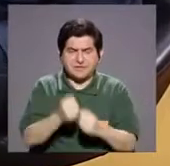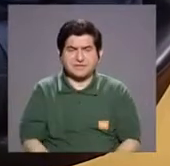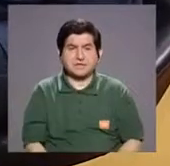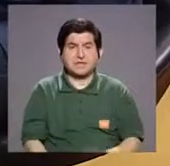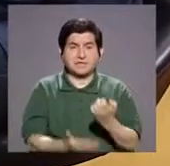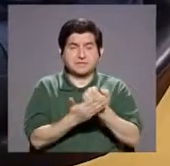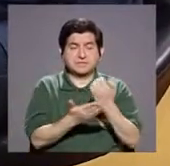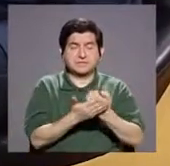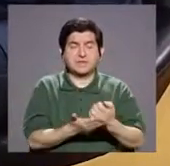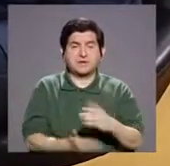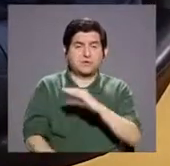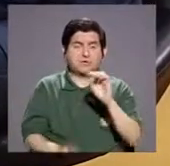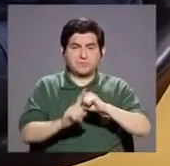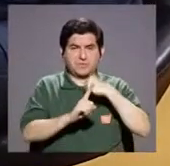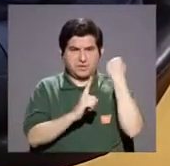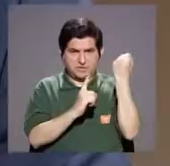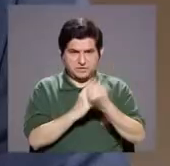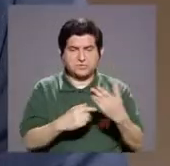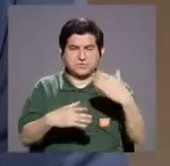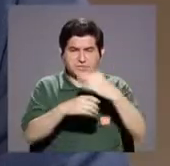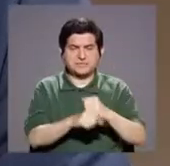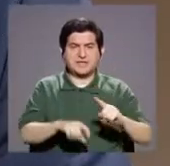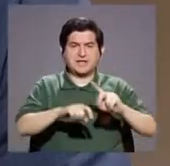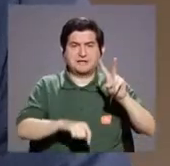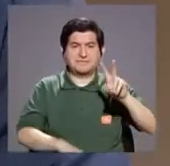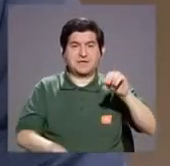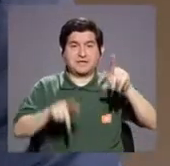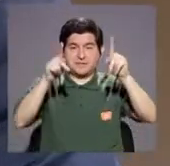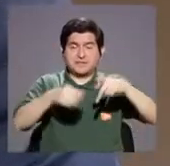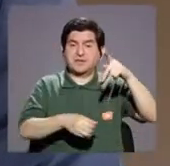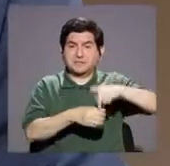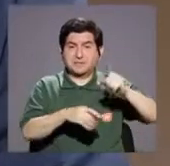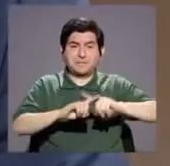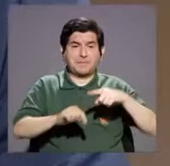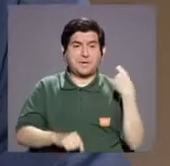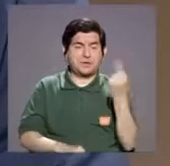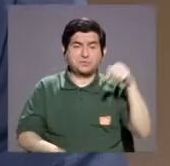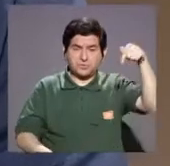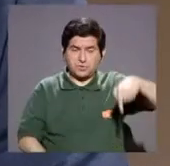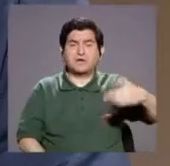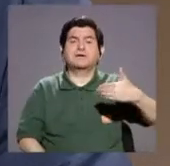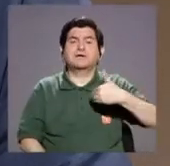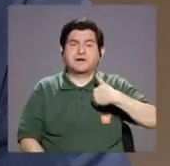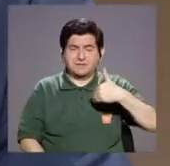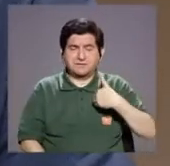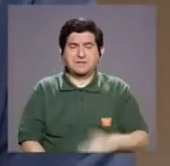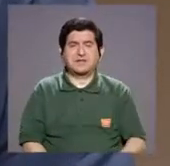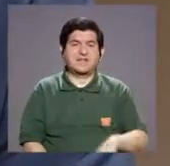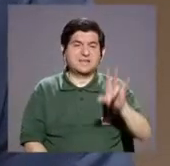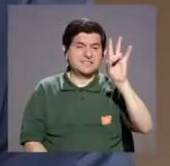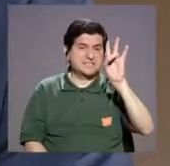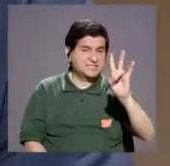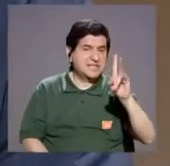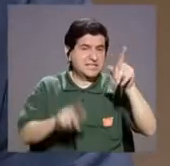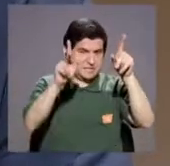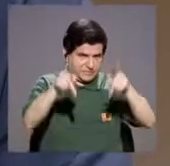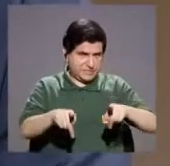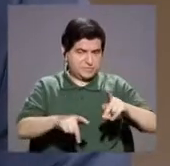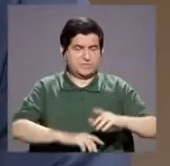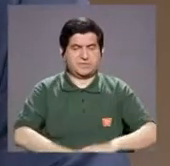economía y sociedad más de 20 personas están involucradas pero solamente aquí en estudio tenemos alrededor de siete personas